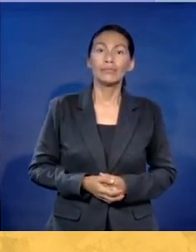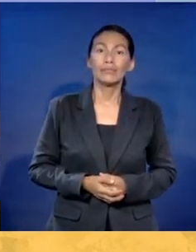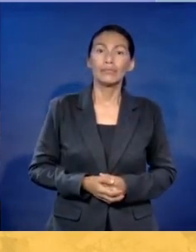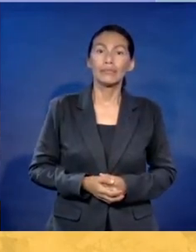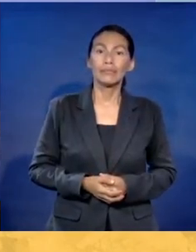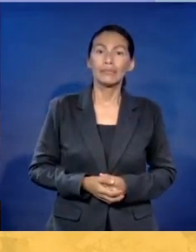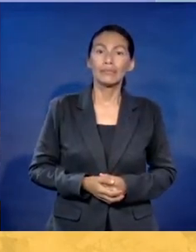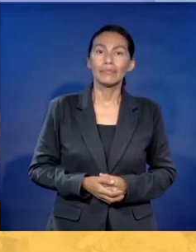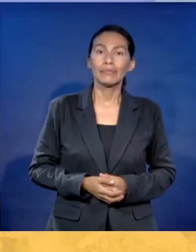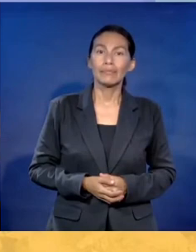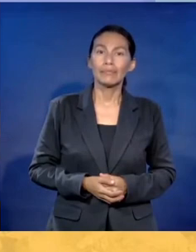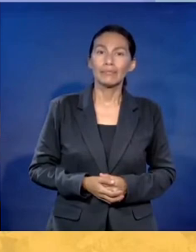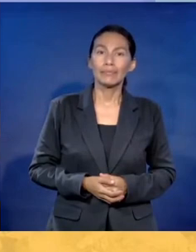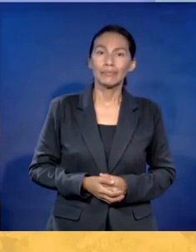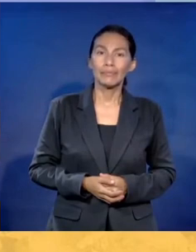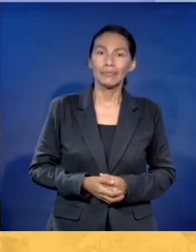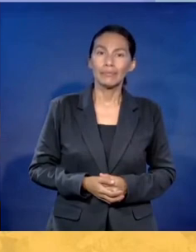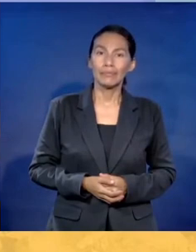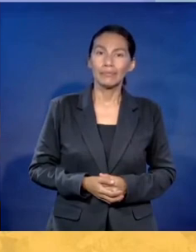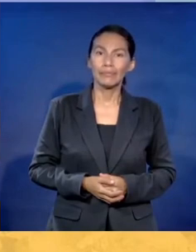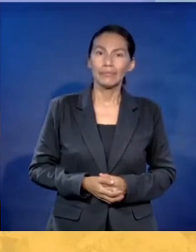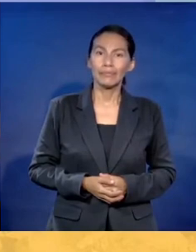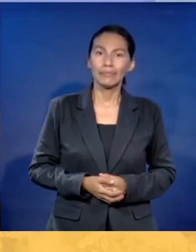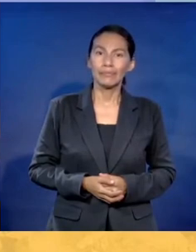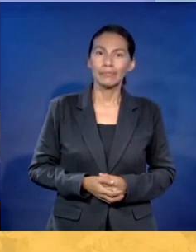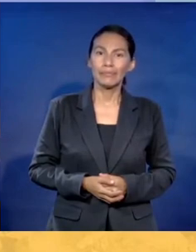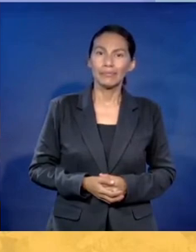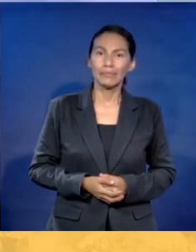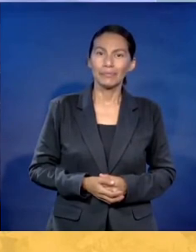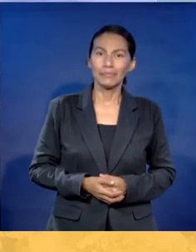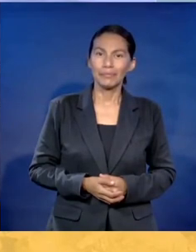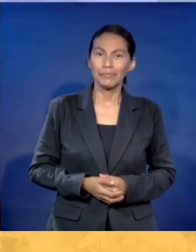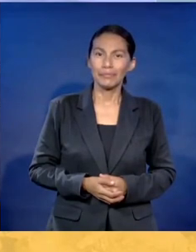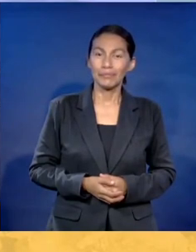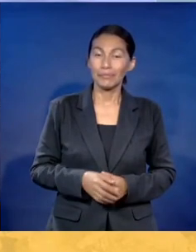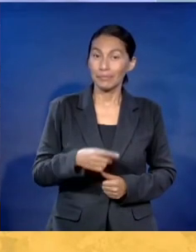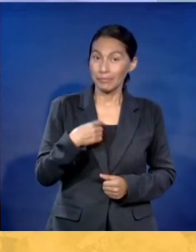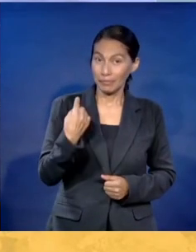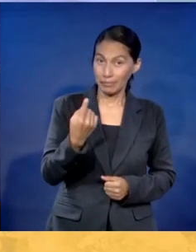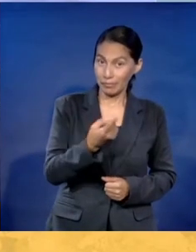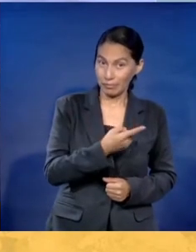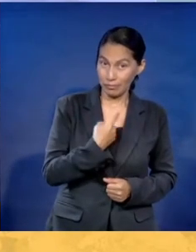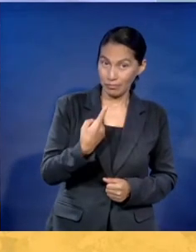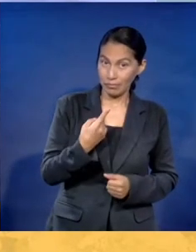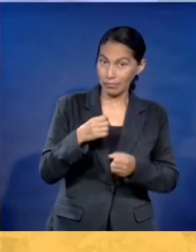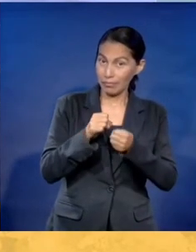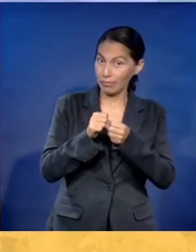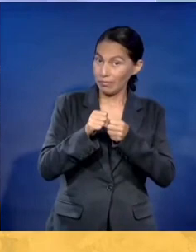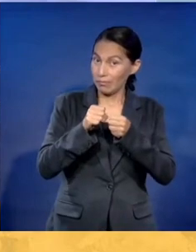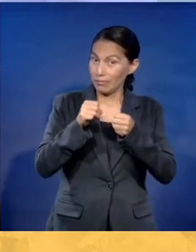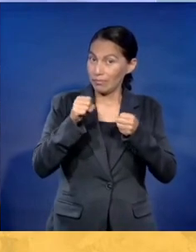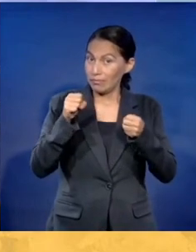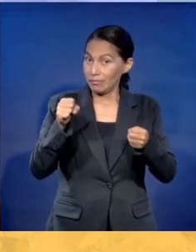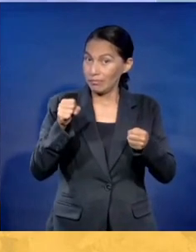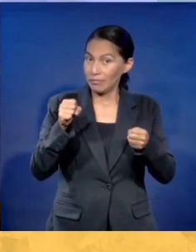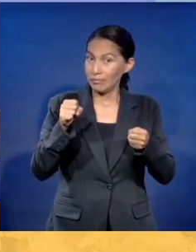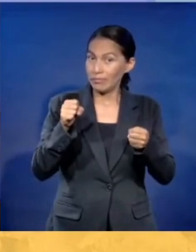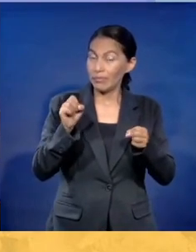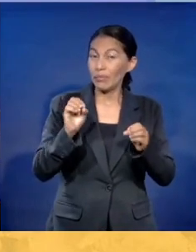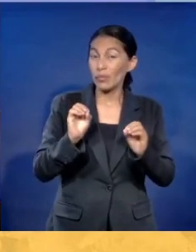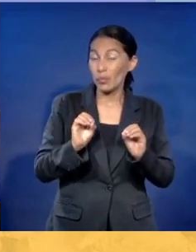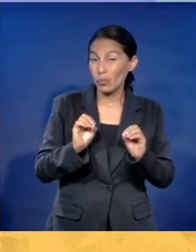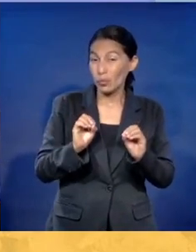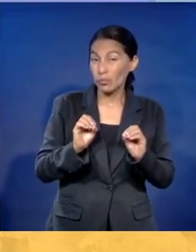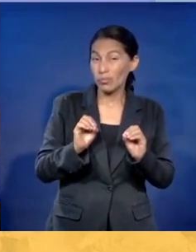atención enfocadas que podrían causarnos un problema de separación o bien